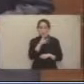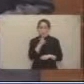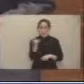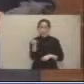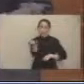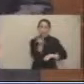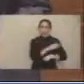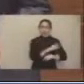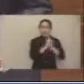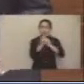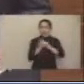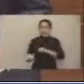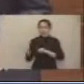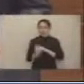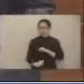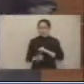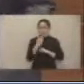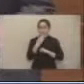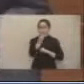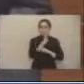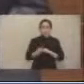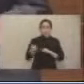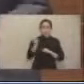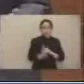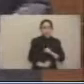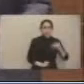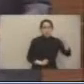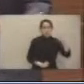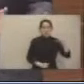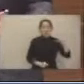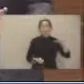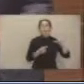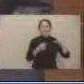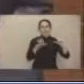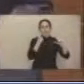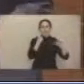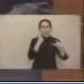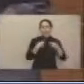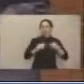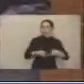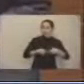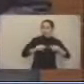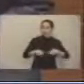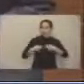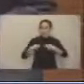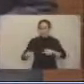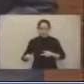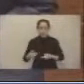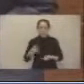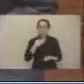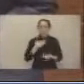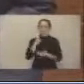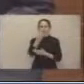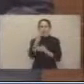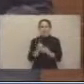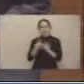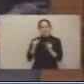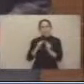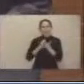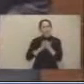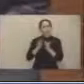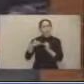a la renta es decir la gente que tiene poca renta pues es es la que va a consumir y es esta gente a la que le estamos dando Por cierto no para ese presupuesto sino para futuros